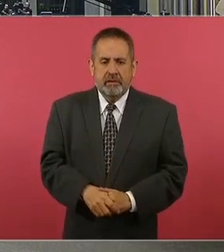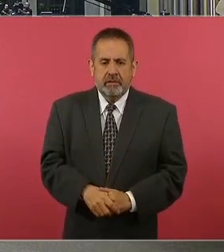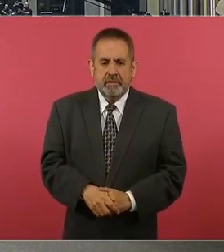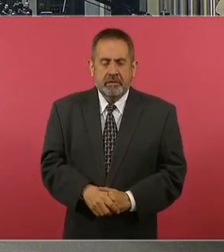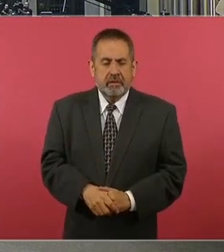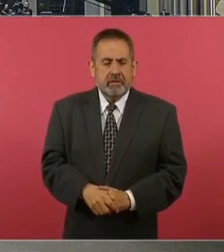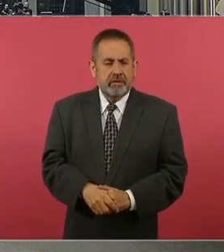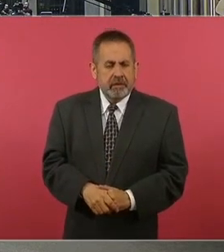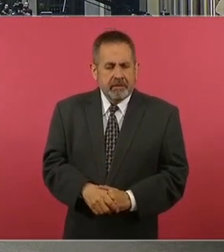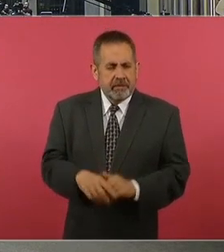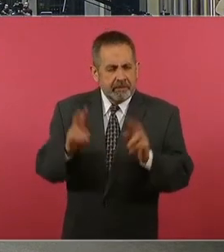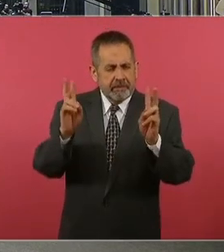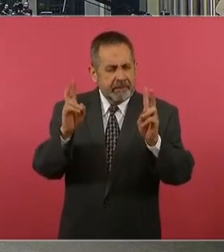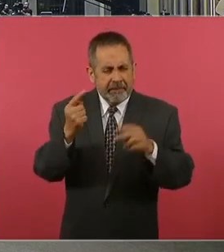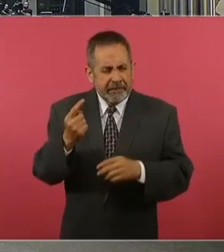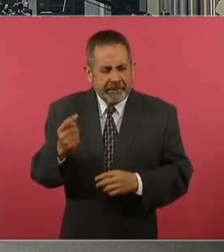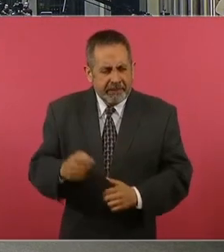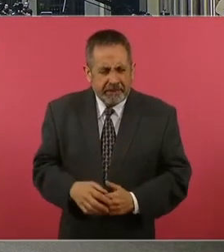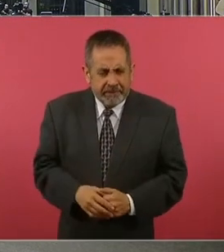El tema de...